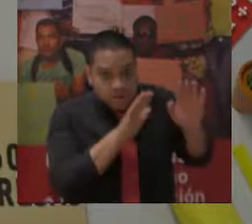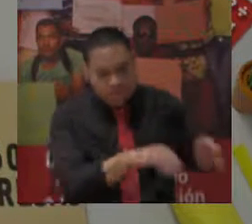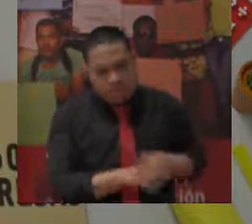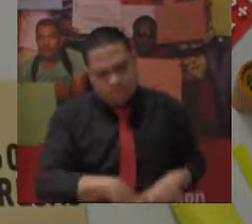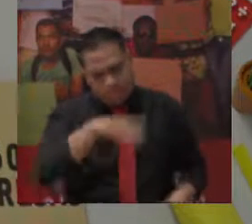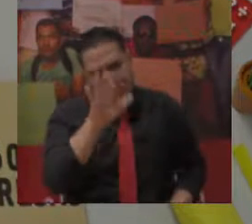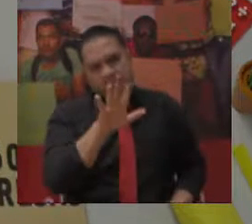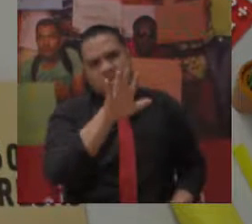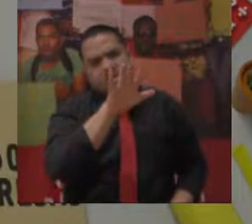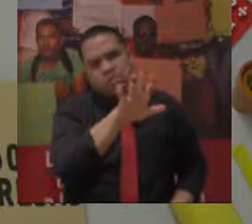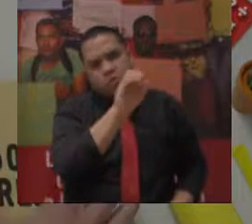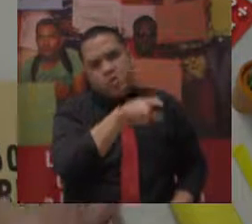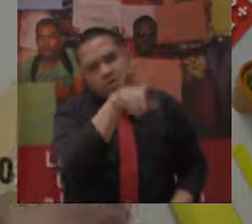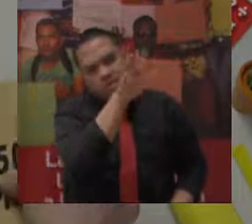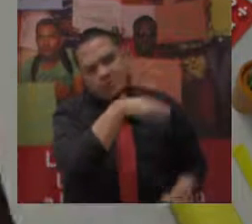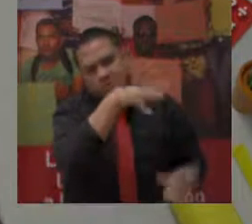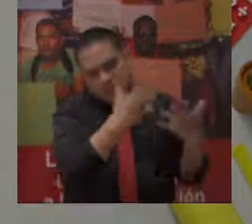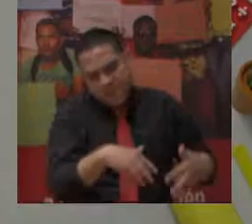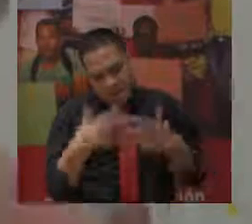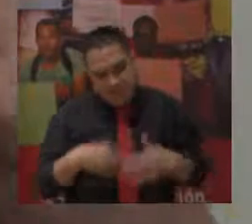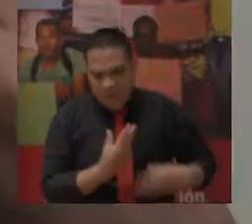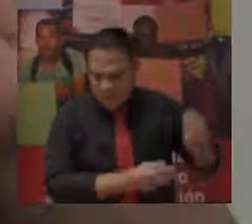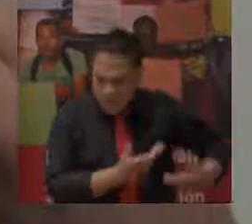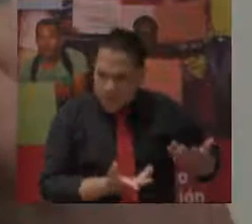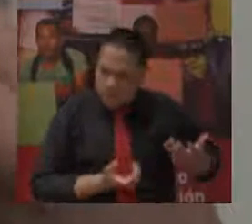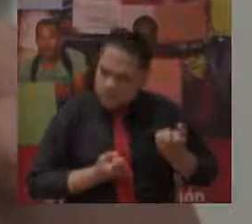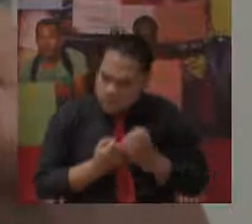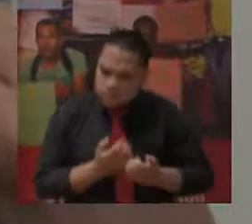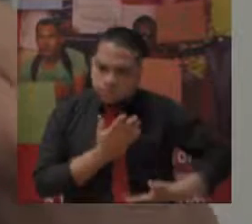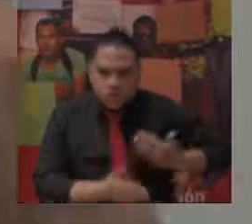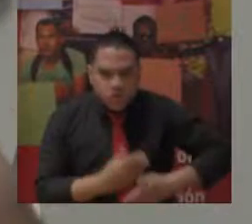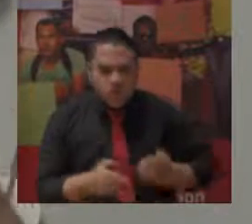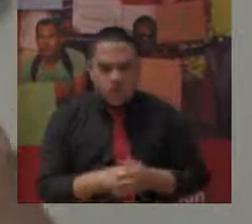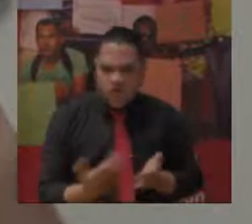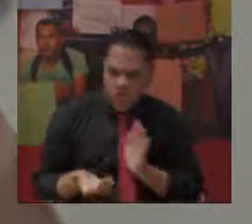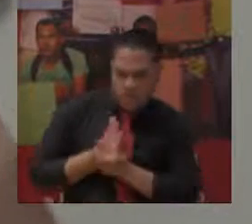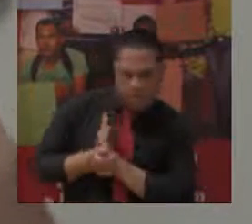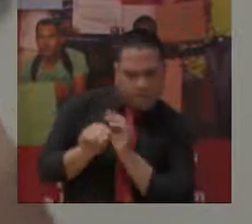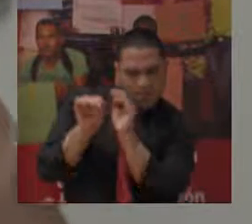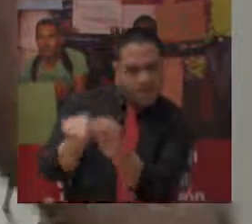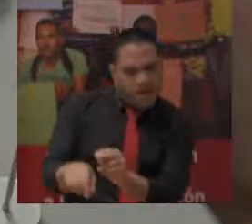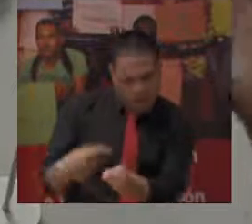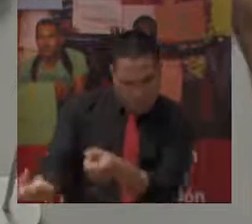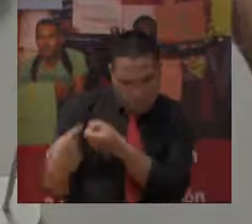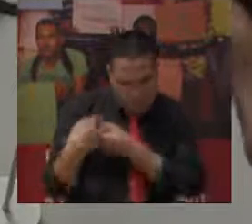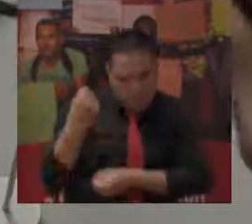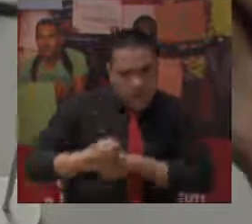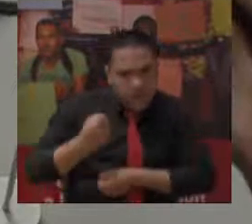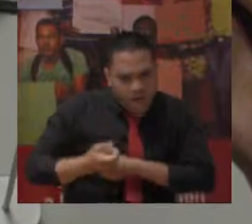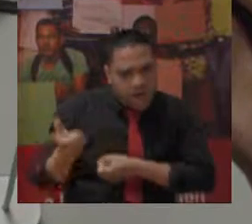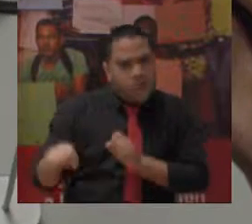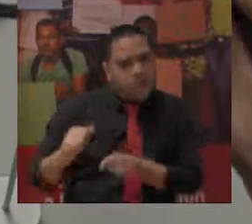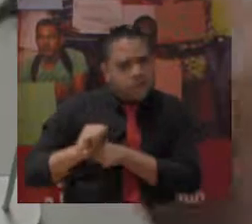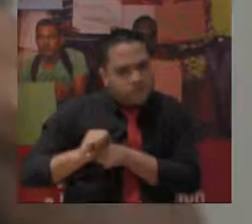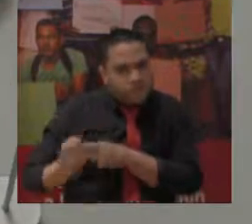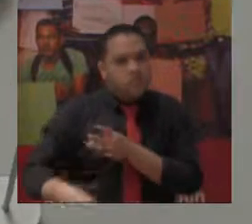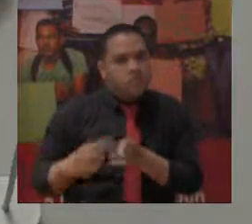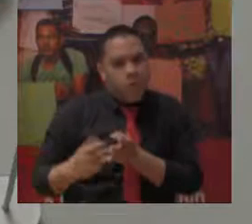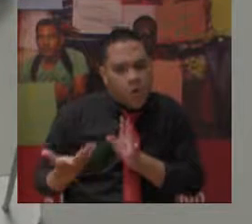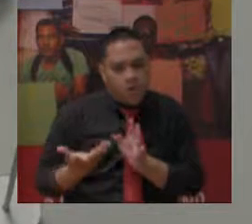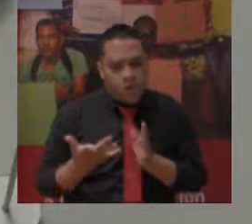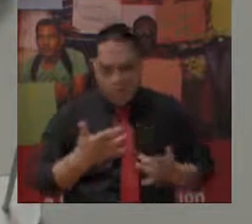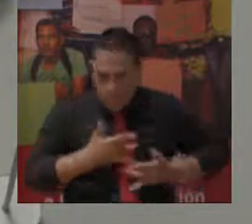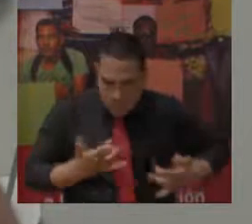650 empresas se han vinculado al proceso, ofreciendo empleabilidad, prácticas laborales, encadenamientos productivos,